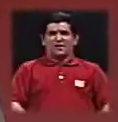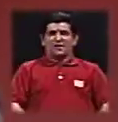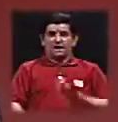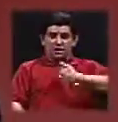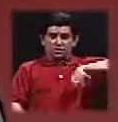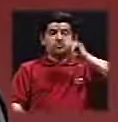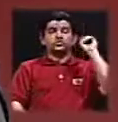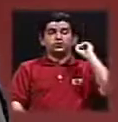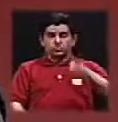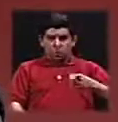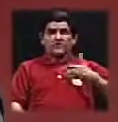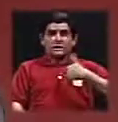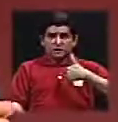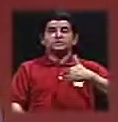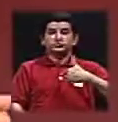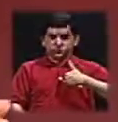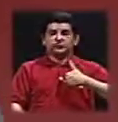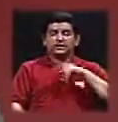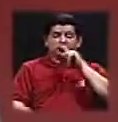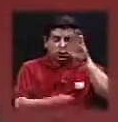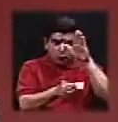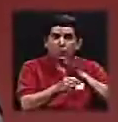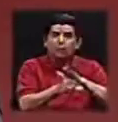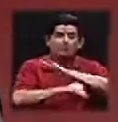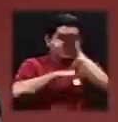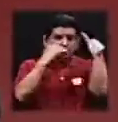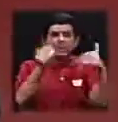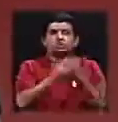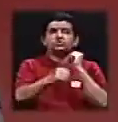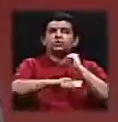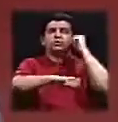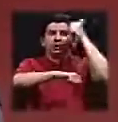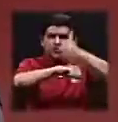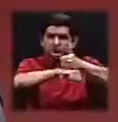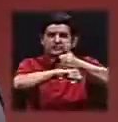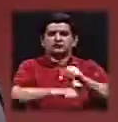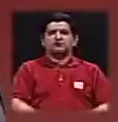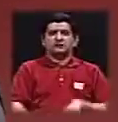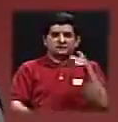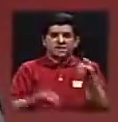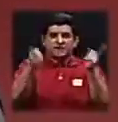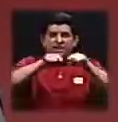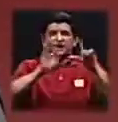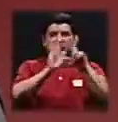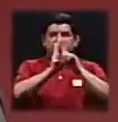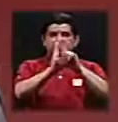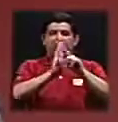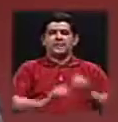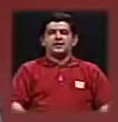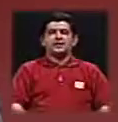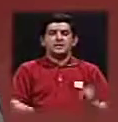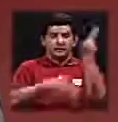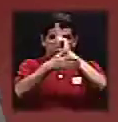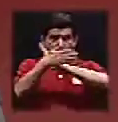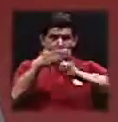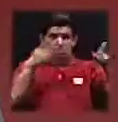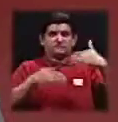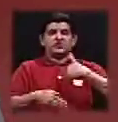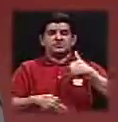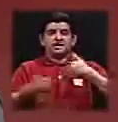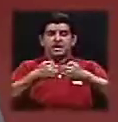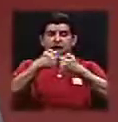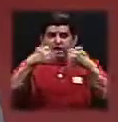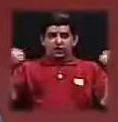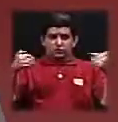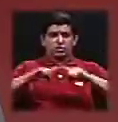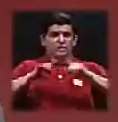estamos obligados a cumplir con todo lo que le establece la legislación. La universidad tendrá autonomía,